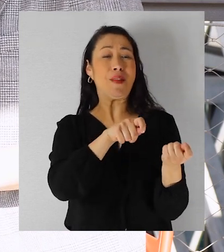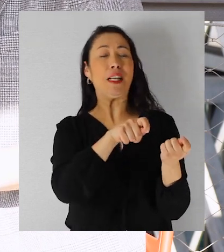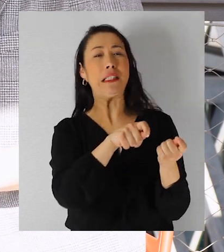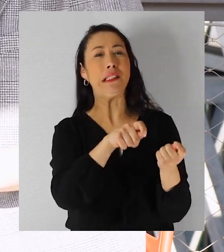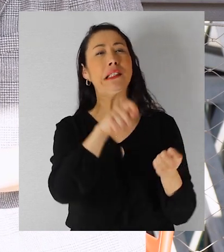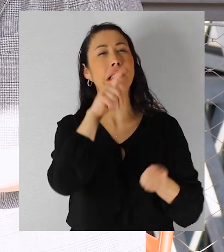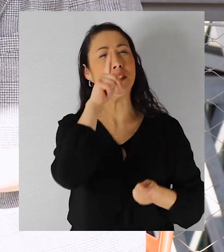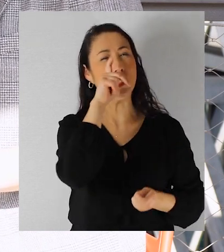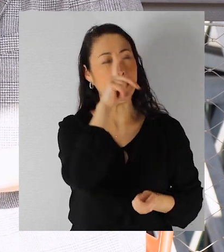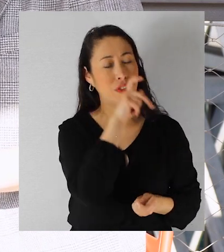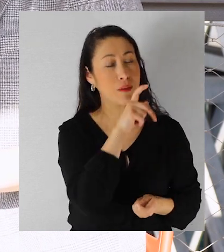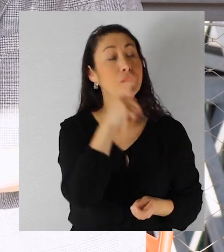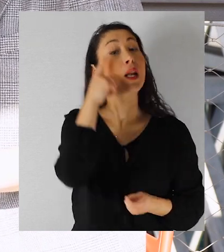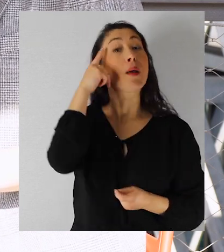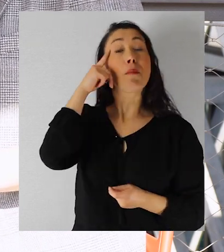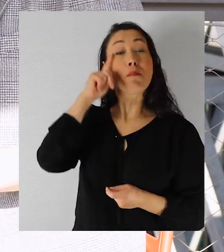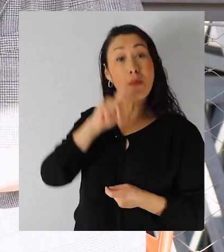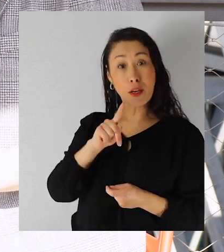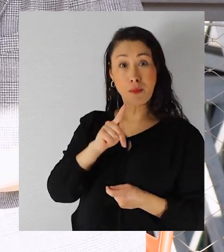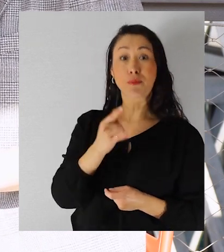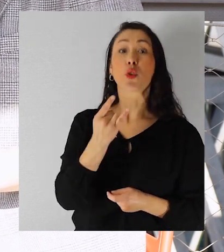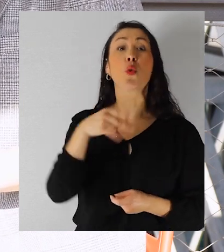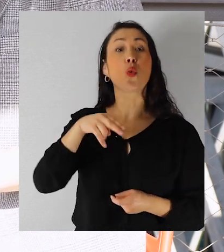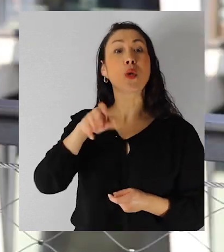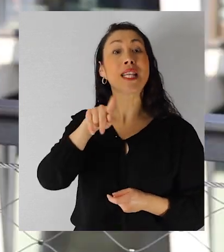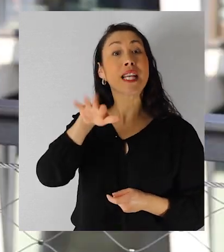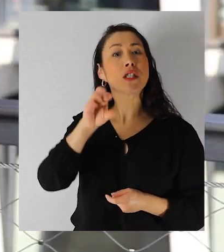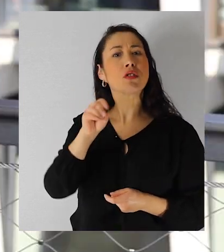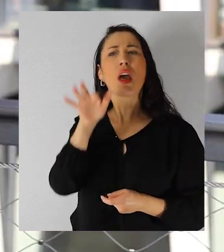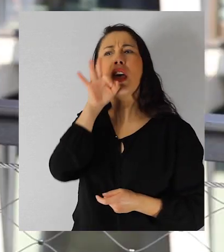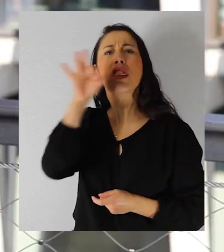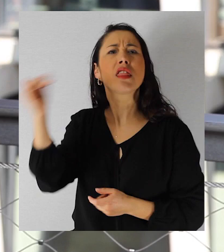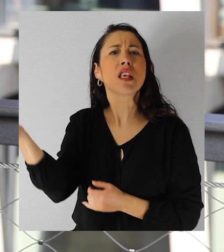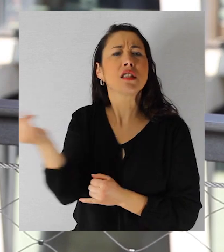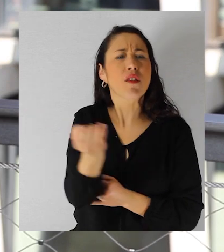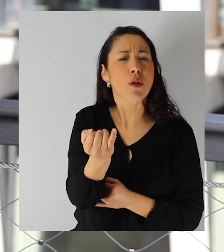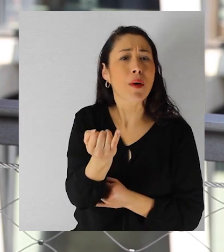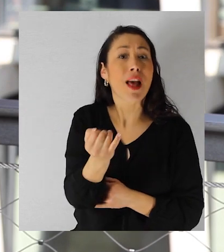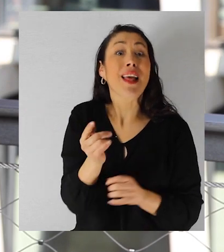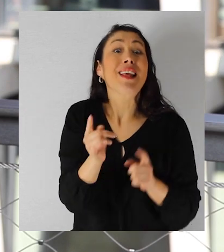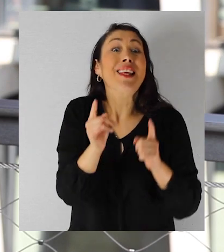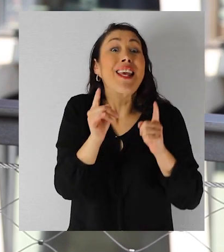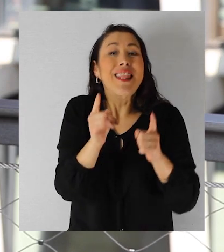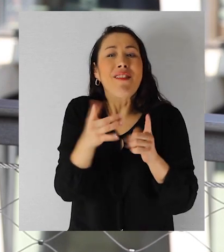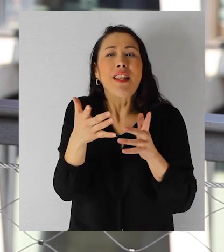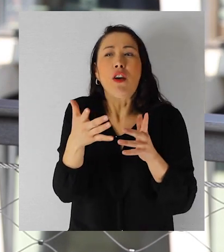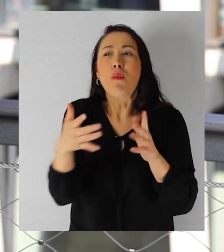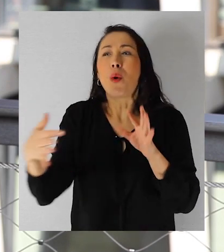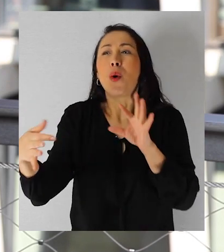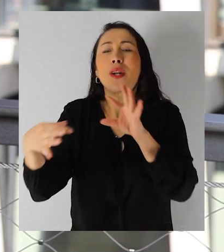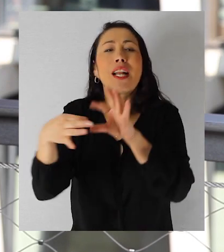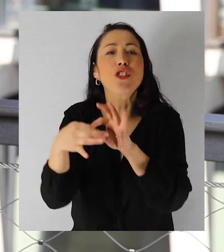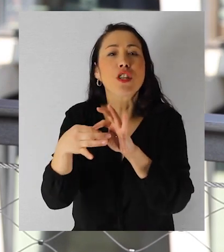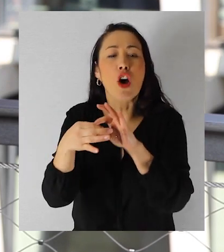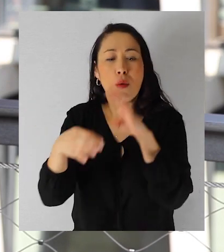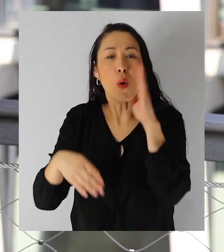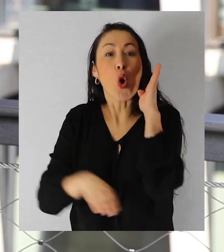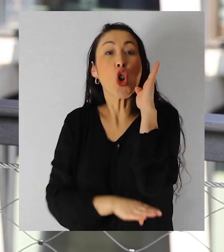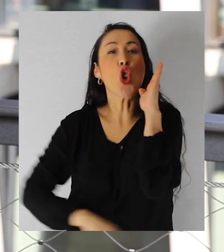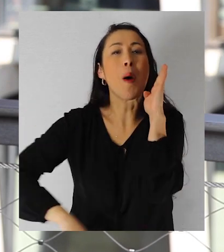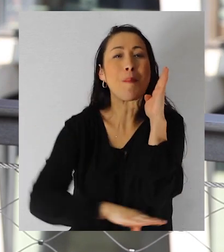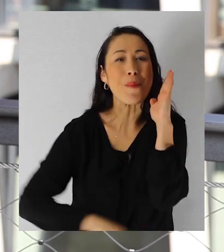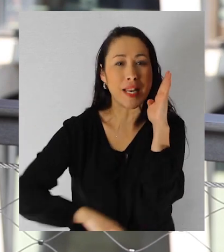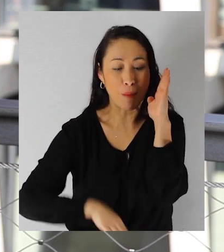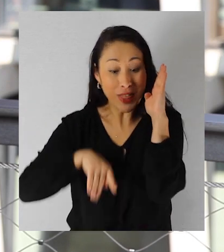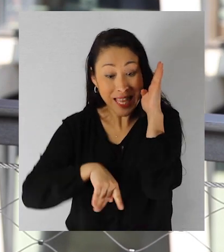poco más complicado. Sin embargo, la propia UNESCO ha dicho que en la medida de lo posible, tiene más que ver con un piso mínimo,